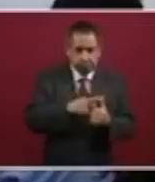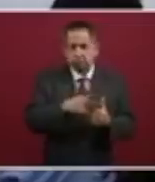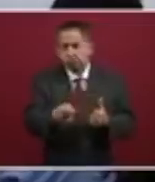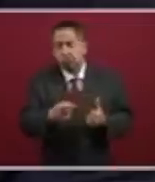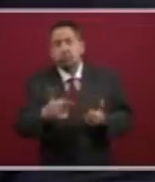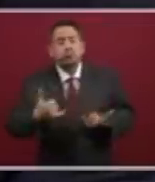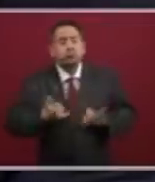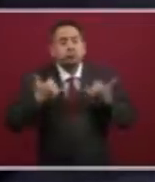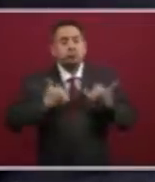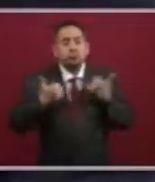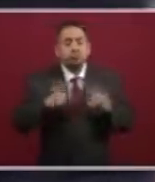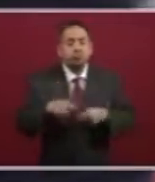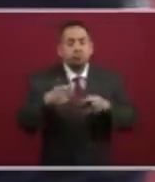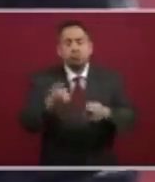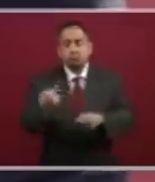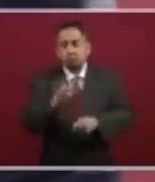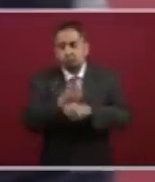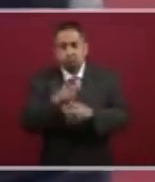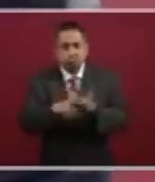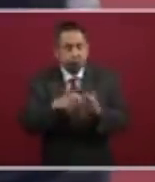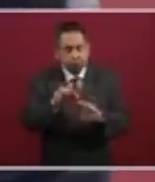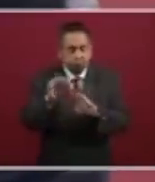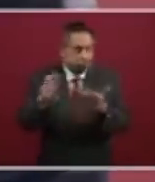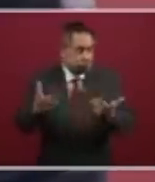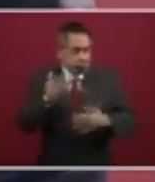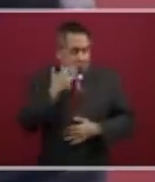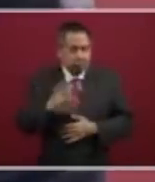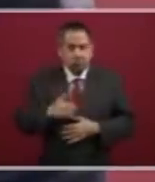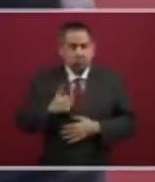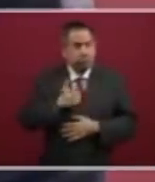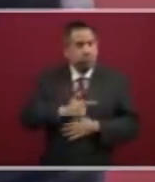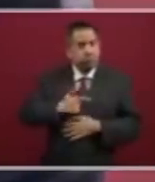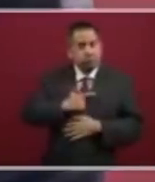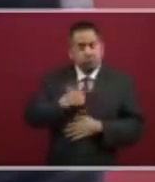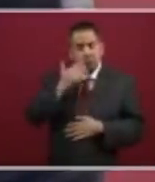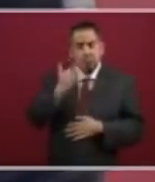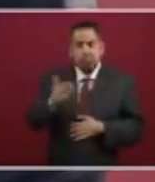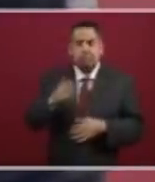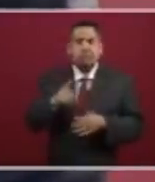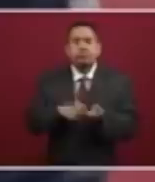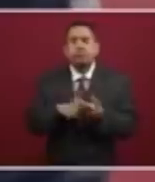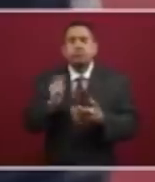jóvenes. Me da mucho gusto que ya